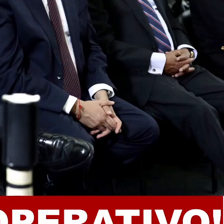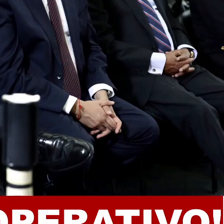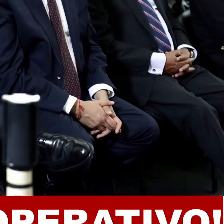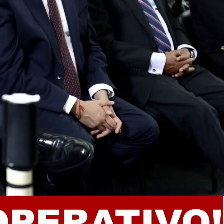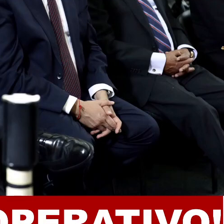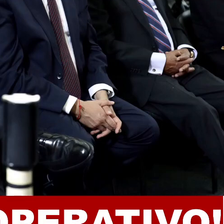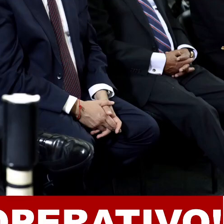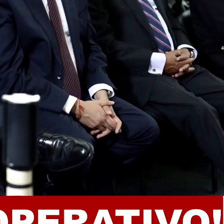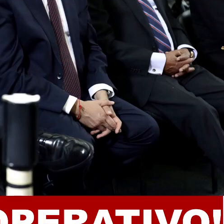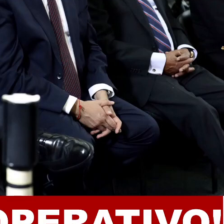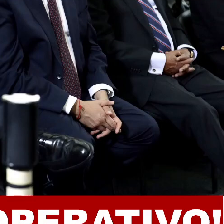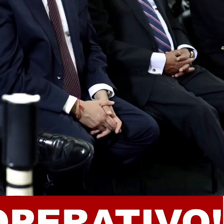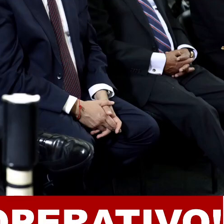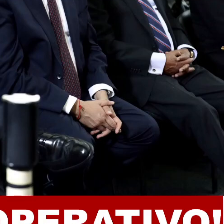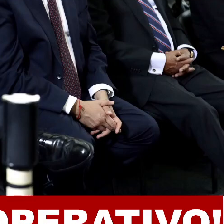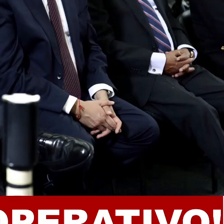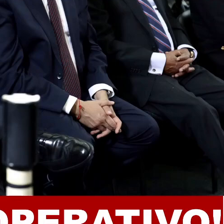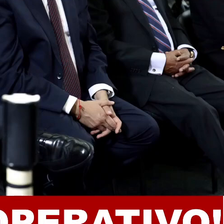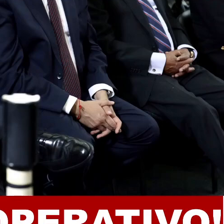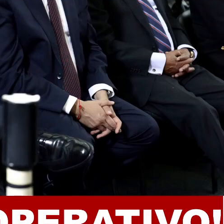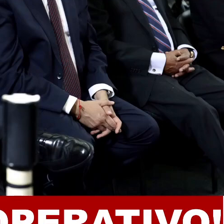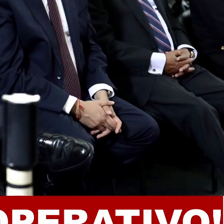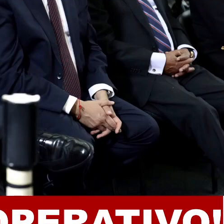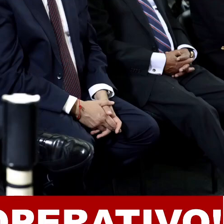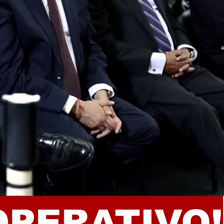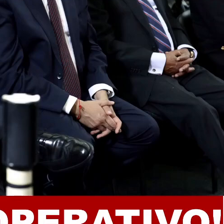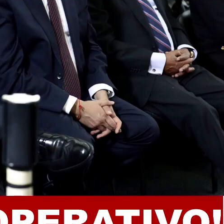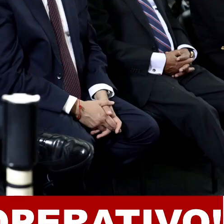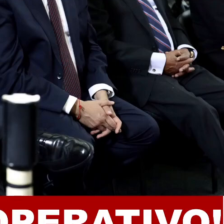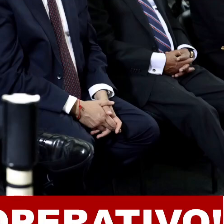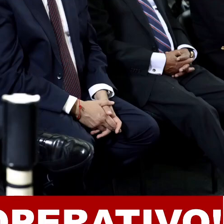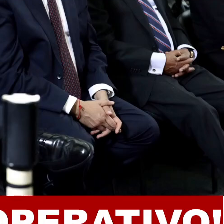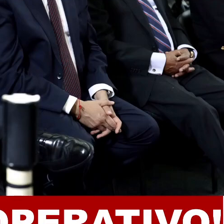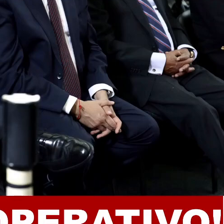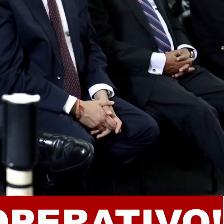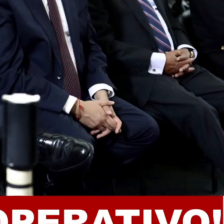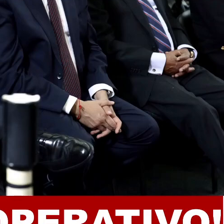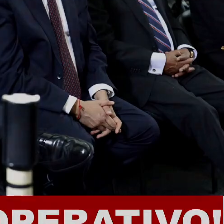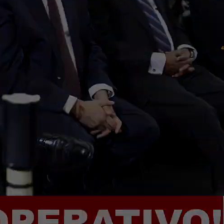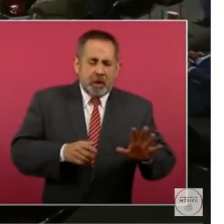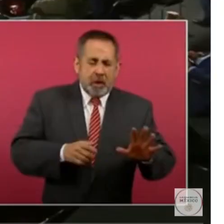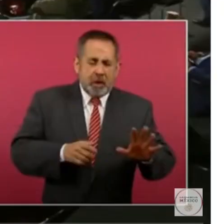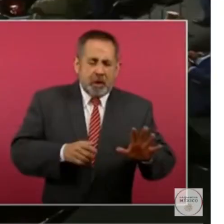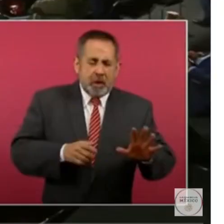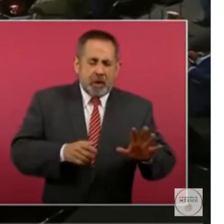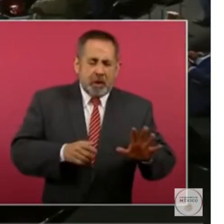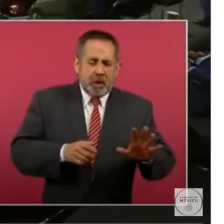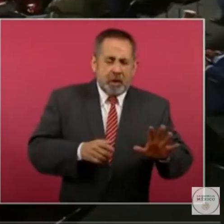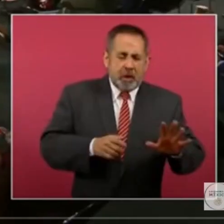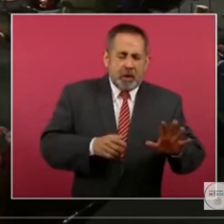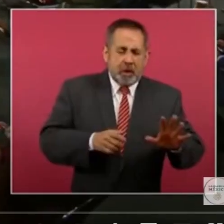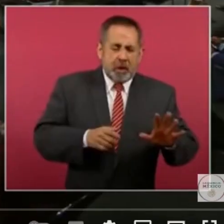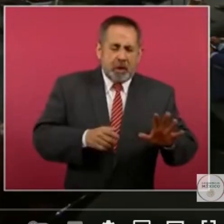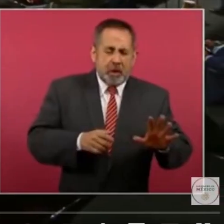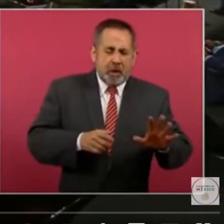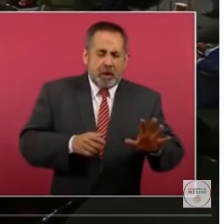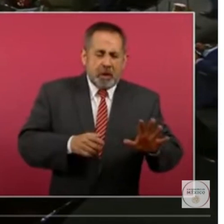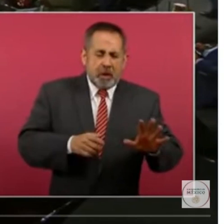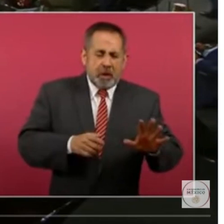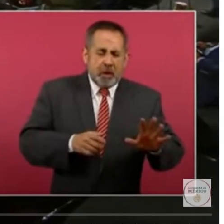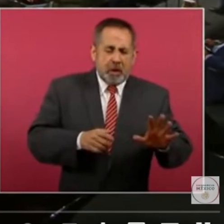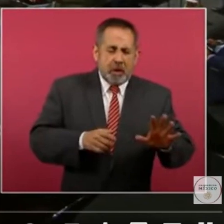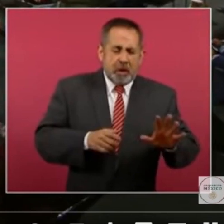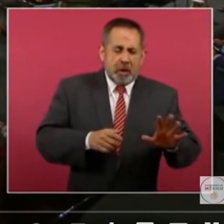área donde la seguridad se privilegia en beneficio de la población. Pues no pedían eso los integrantes de la